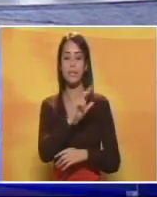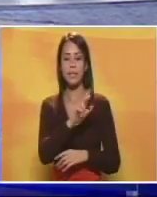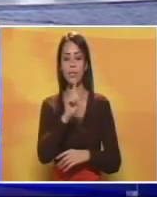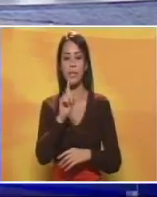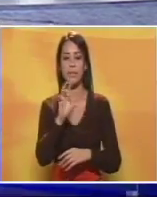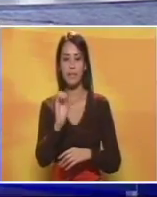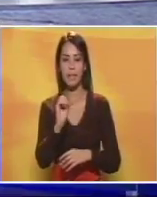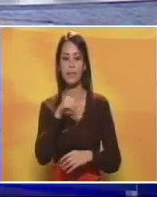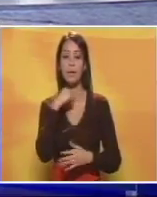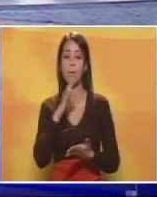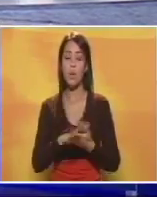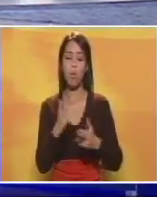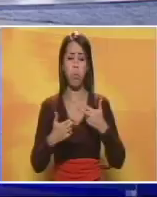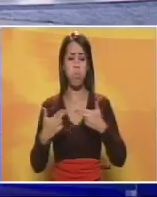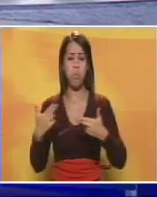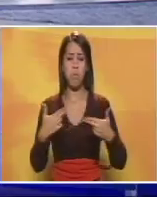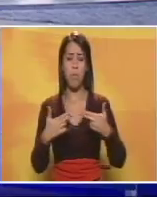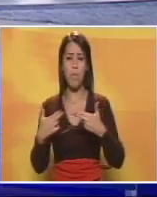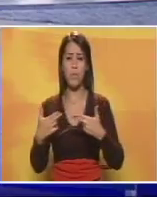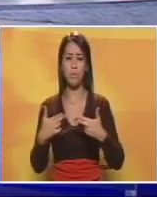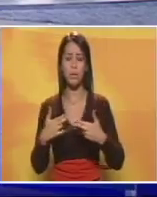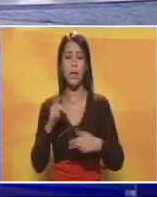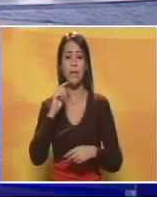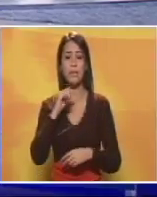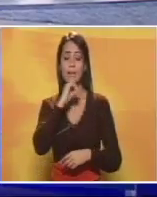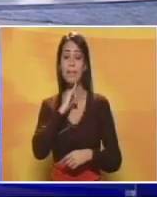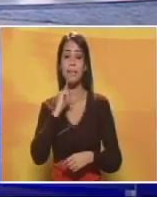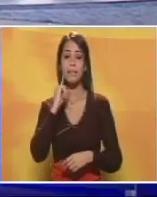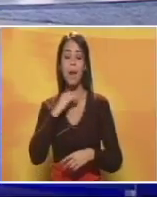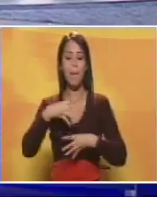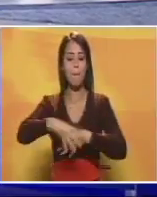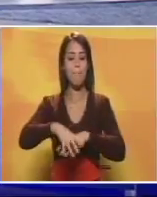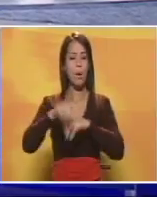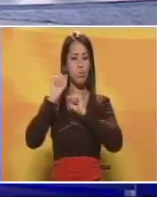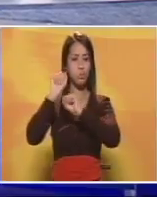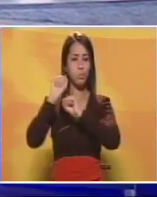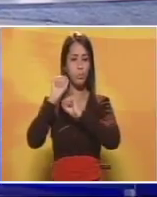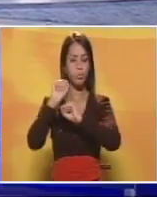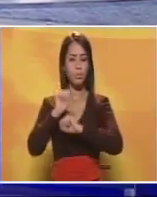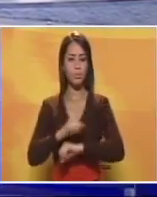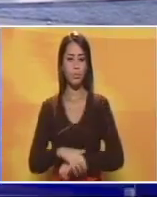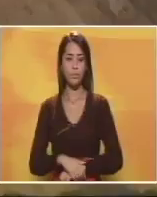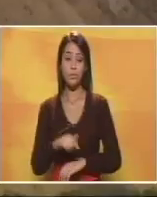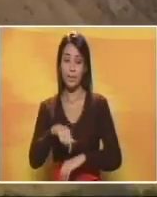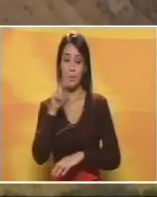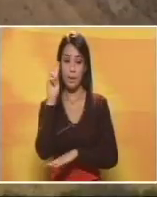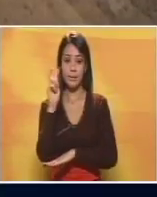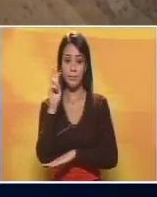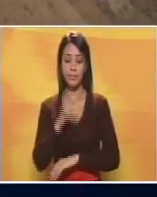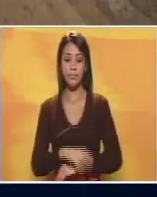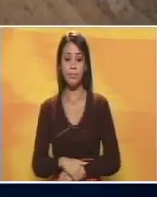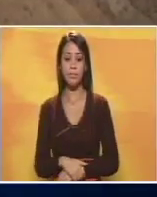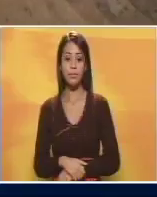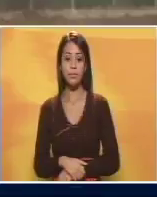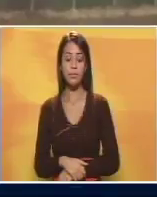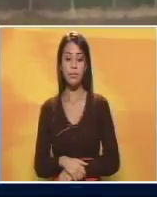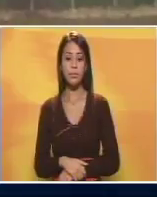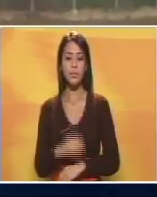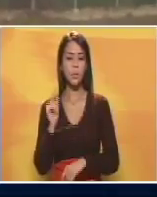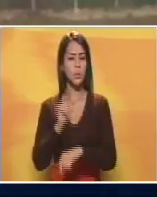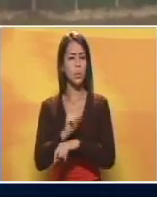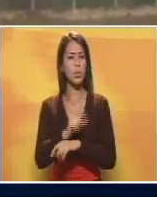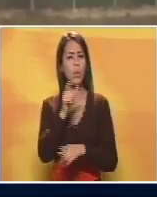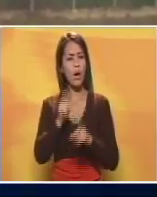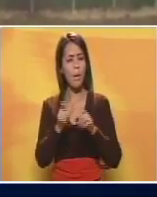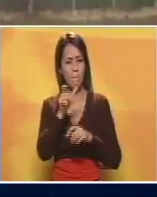heridos por disparos de las tropas israelíes contra las protestas de este viernes en la Franja de Gaza. Los efectivos israelíes acusaron a varias